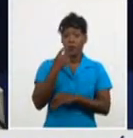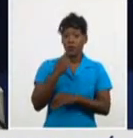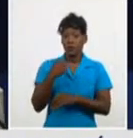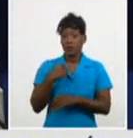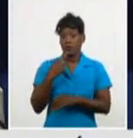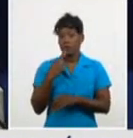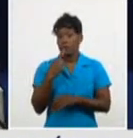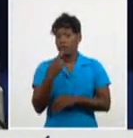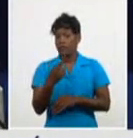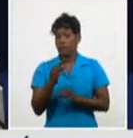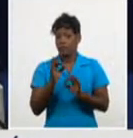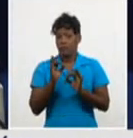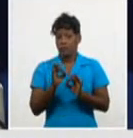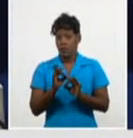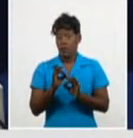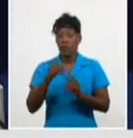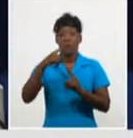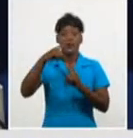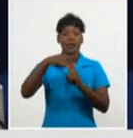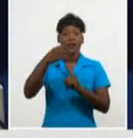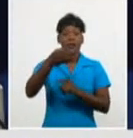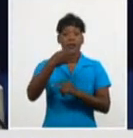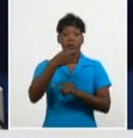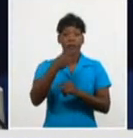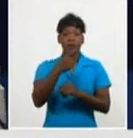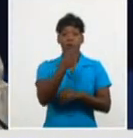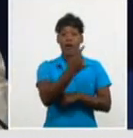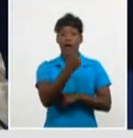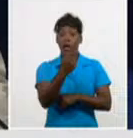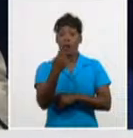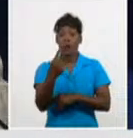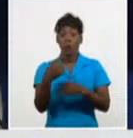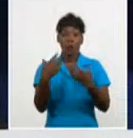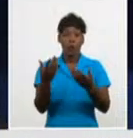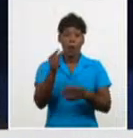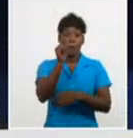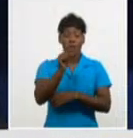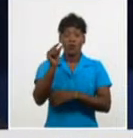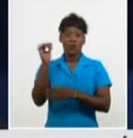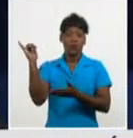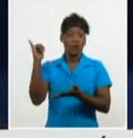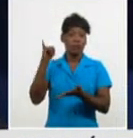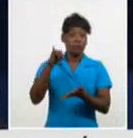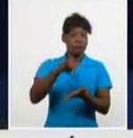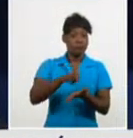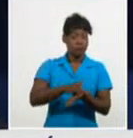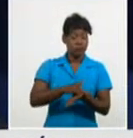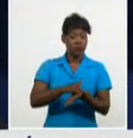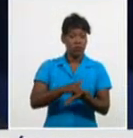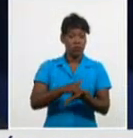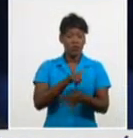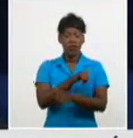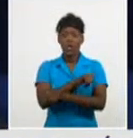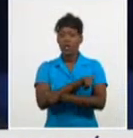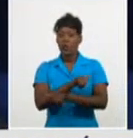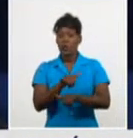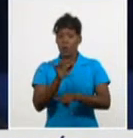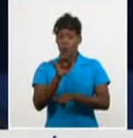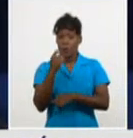ese es el mismo tratamiento para los viajeros que llegan del que van a tener los viajeros que vengan a nuestro